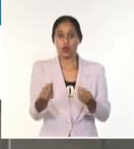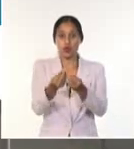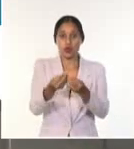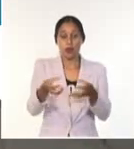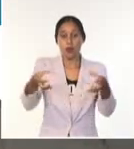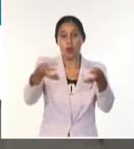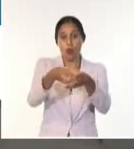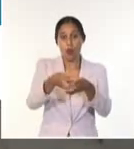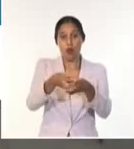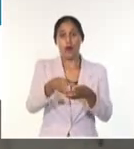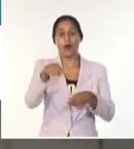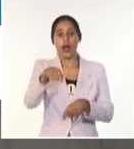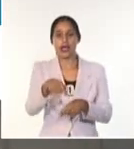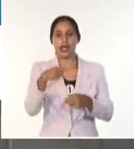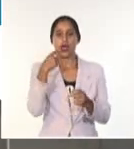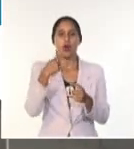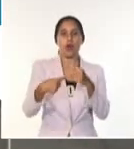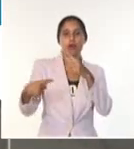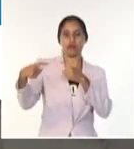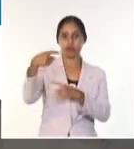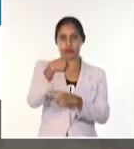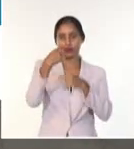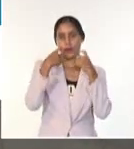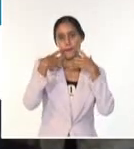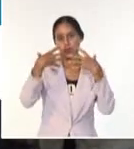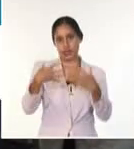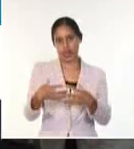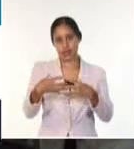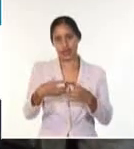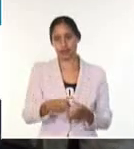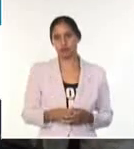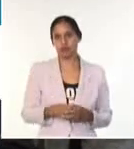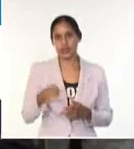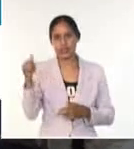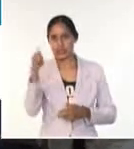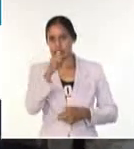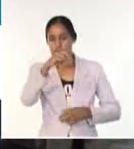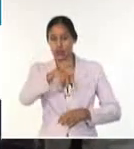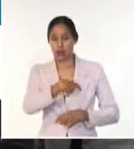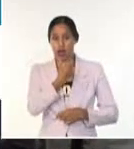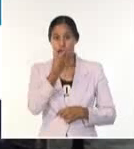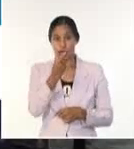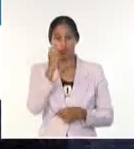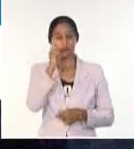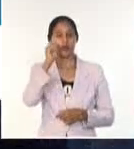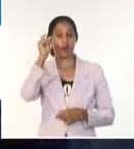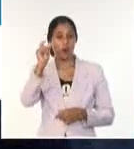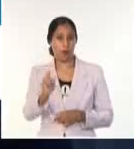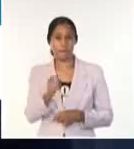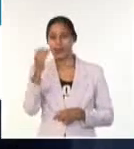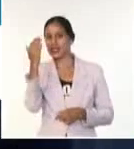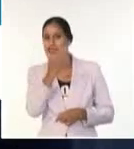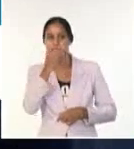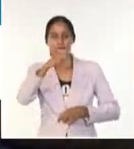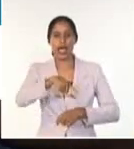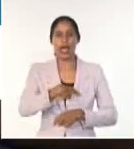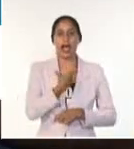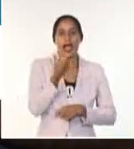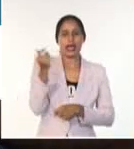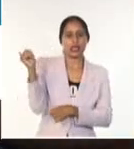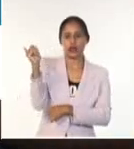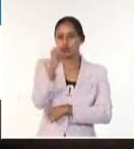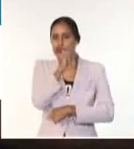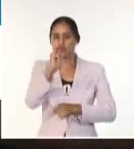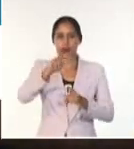fue protagonista del Encuentro Con en el Salón de Mayo del Pabellón Cuba. Manuel Herrera se considera un testimoniante del arte cinematográfico y la cultura